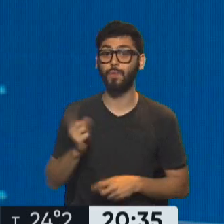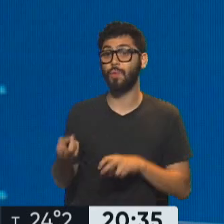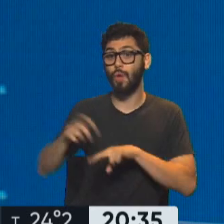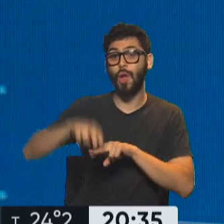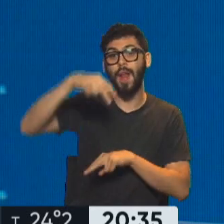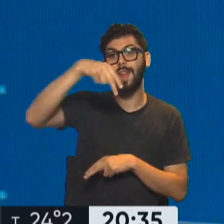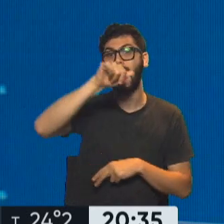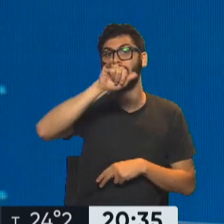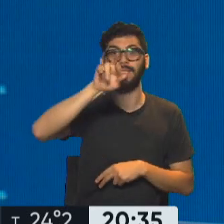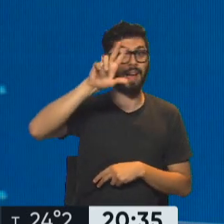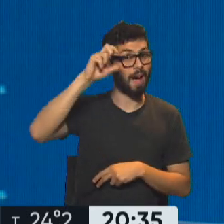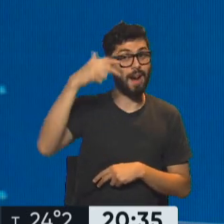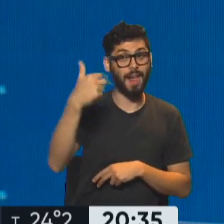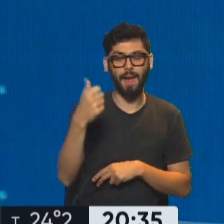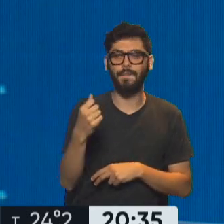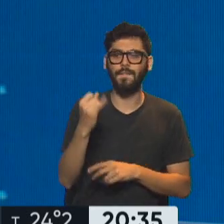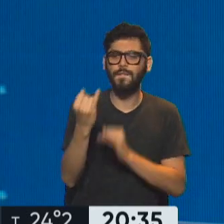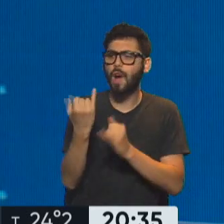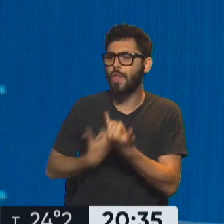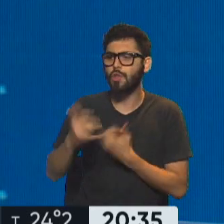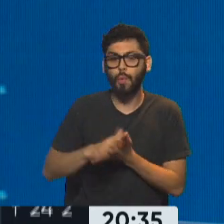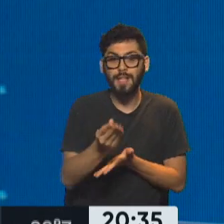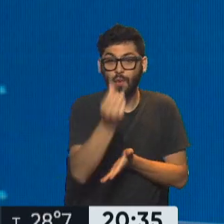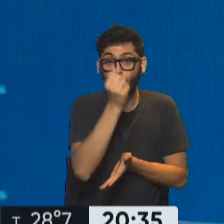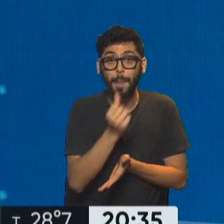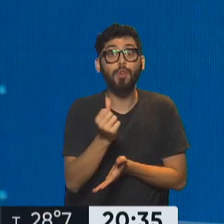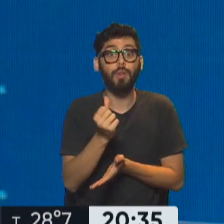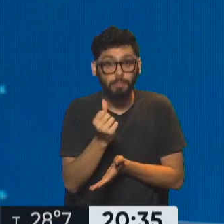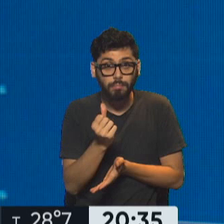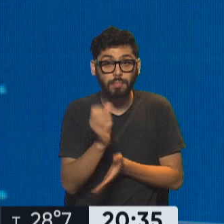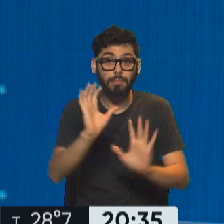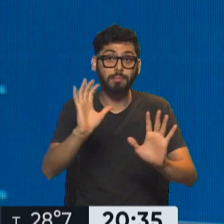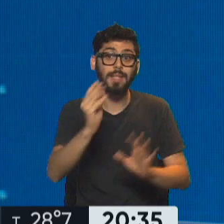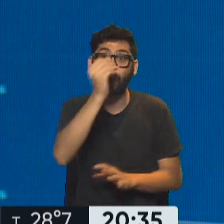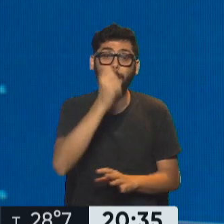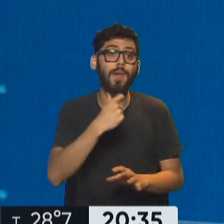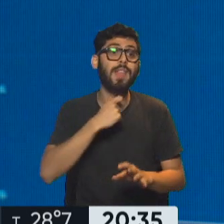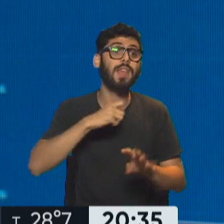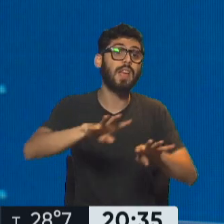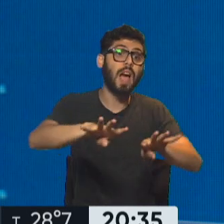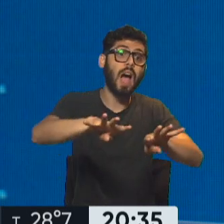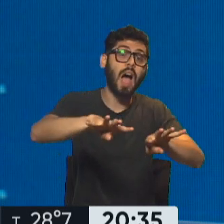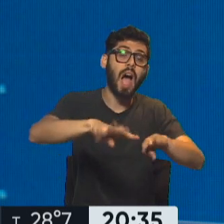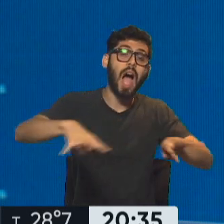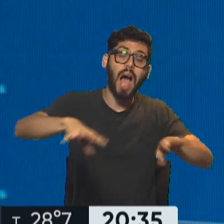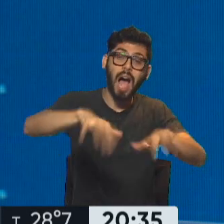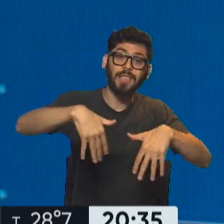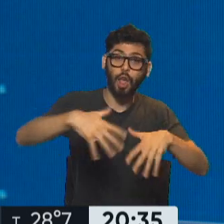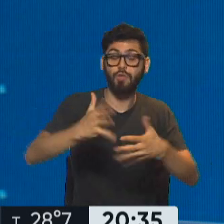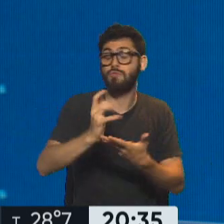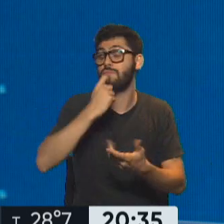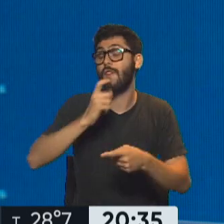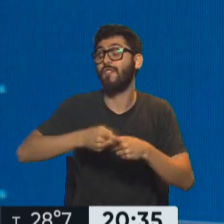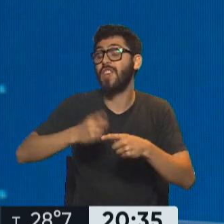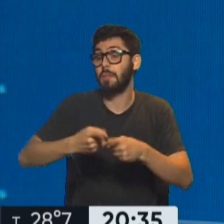Que nos va a contar algo de este fin de semana. Para este fin de semana, aquel que quiere hacer asados para varios, para festejar, por